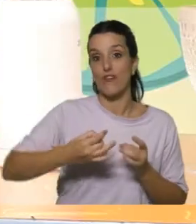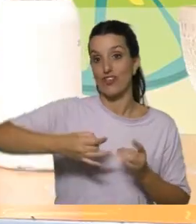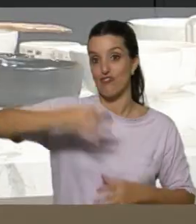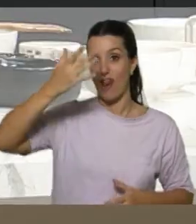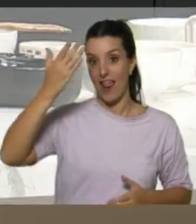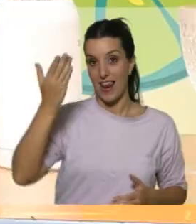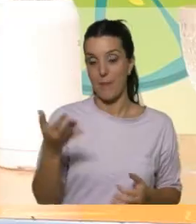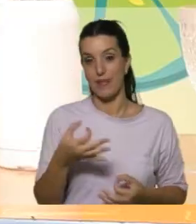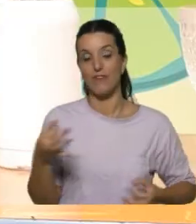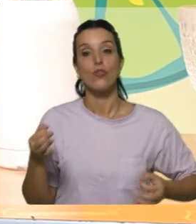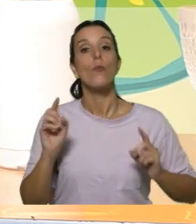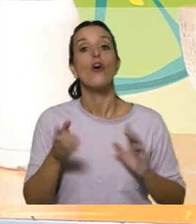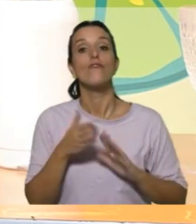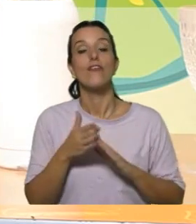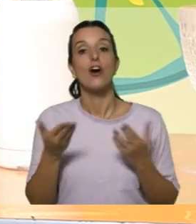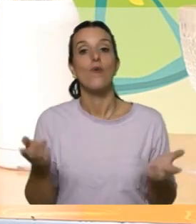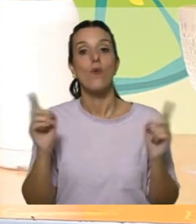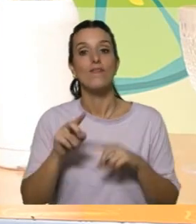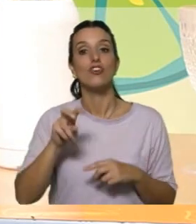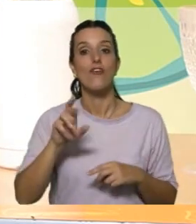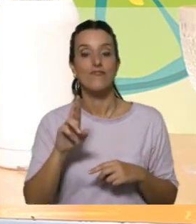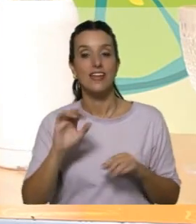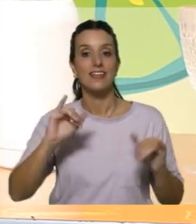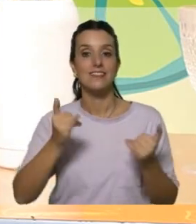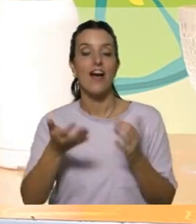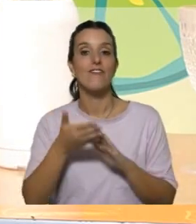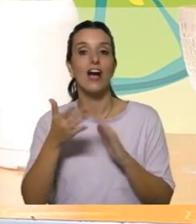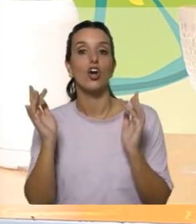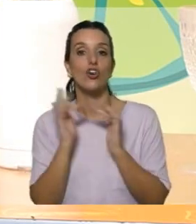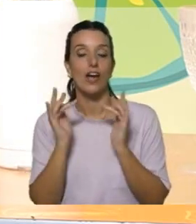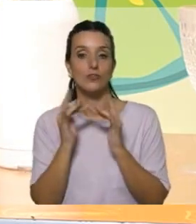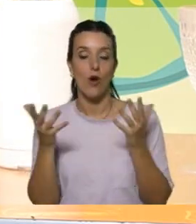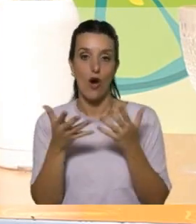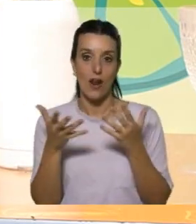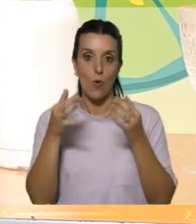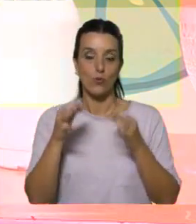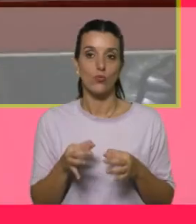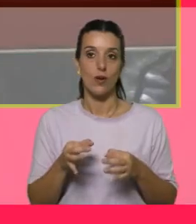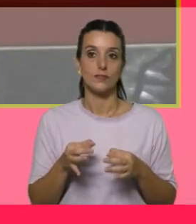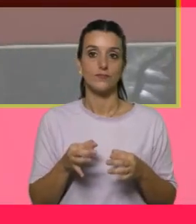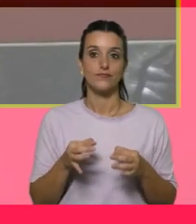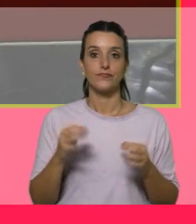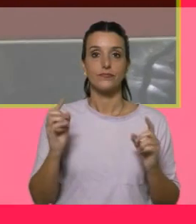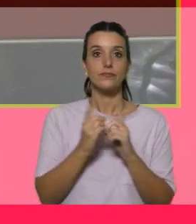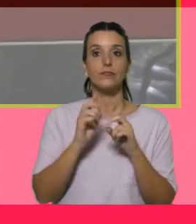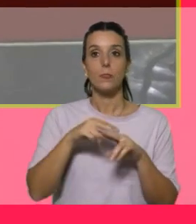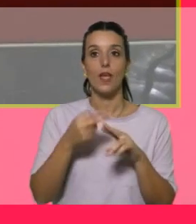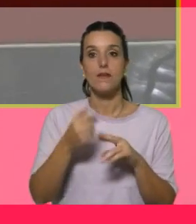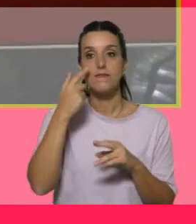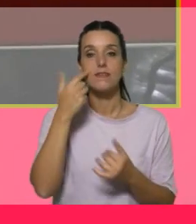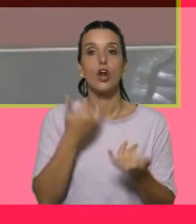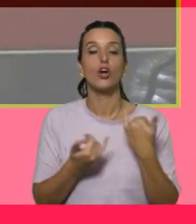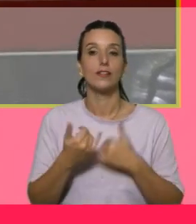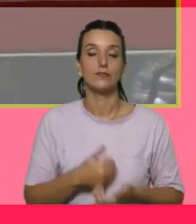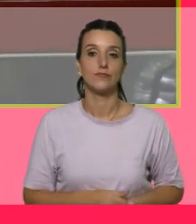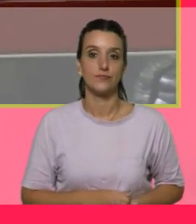Totalmente, Emi. Pero vamos a regresar con Birna, porque claro. Ya vamos a justamente reencontrarnos con ella. Así que, Birna, seguimos con